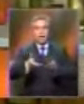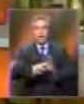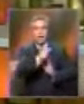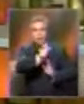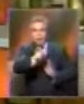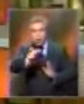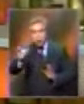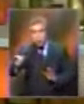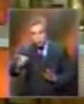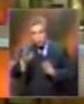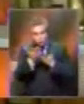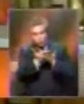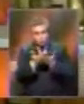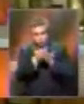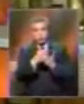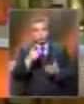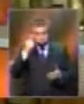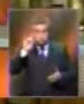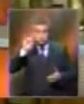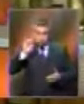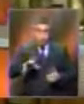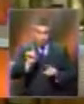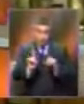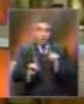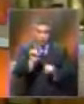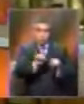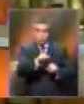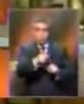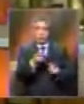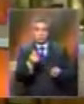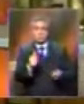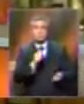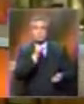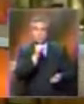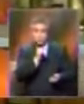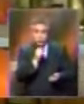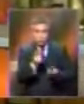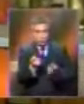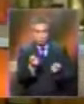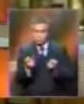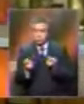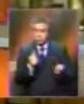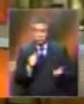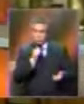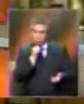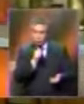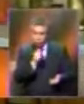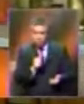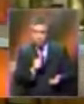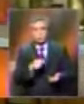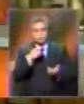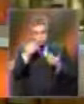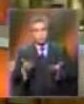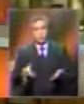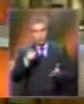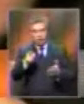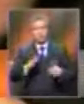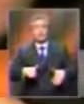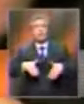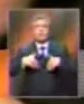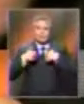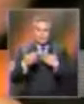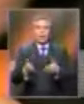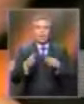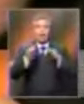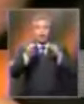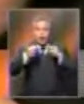alumnos, considerando que algunos son de condición económica bastante paupérrima, darle la oportunidad